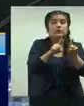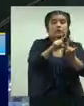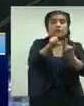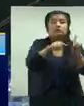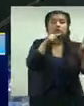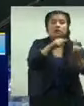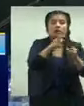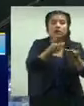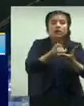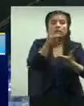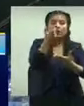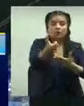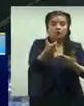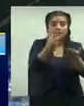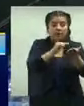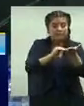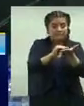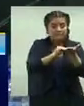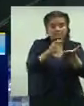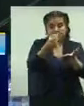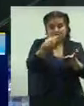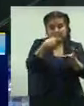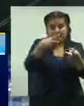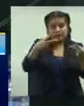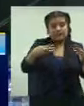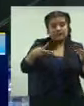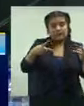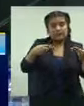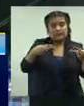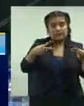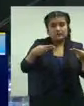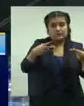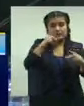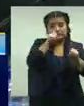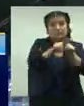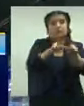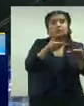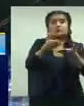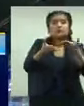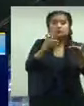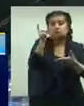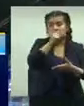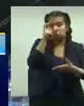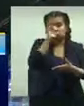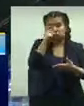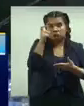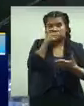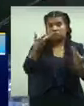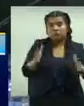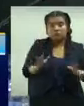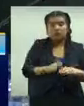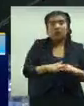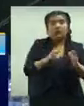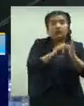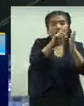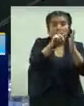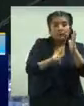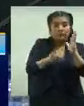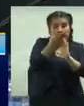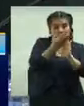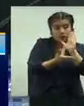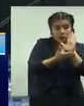la compra de medicamentos oncológicos, que en algunos servicios no los tenemos, que acá tenemos la programación